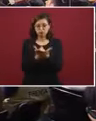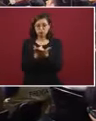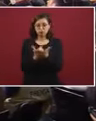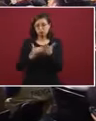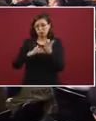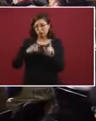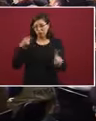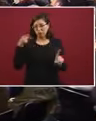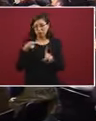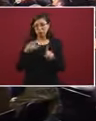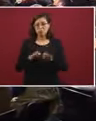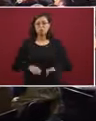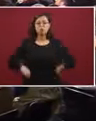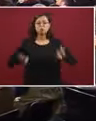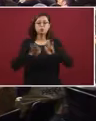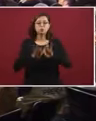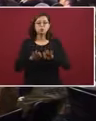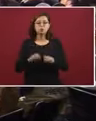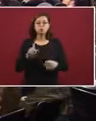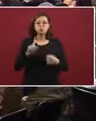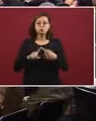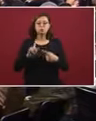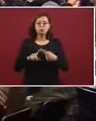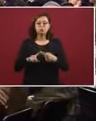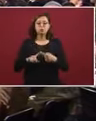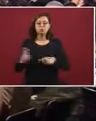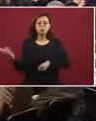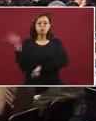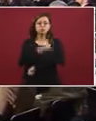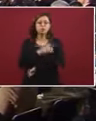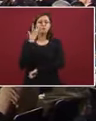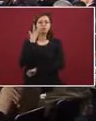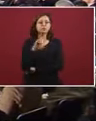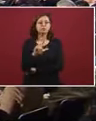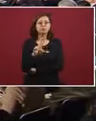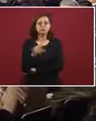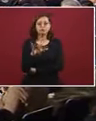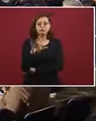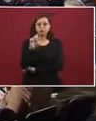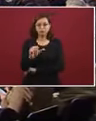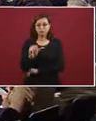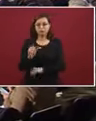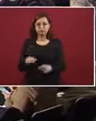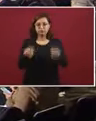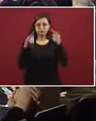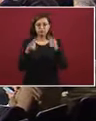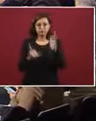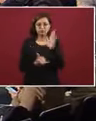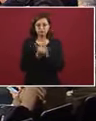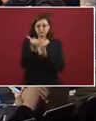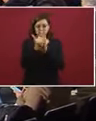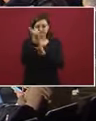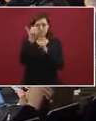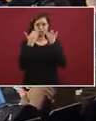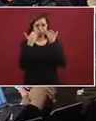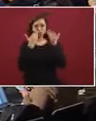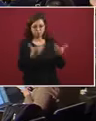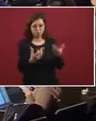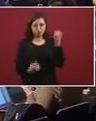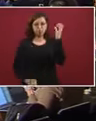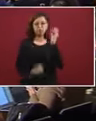estratégicos. Empezamos con Santa Lucía, así vamos en la construcción del